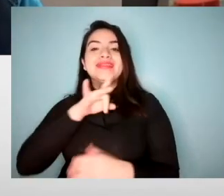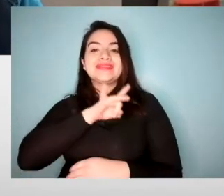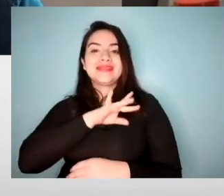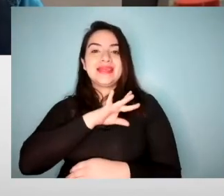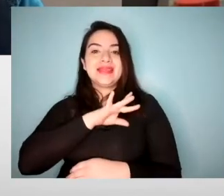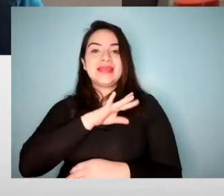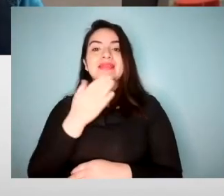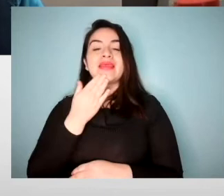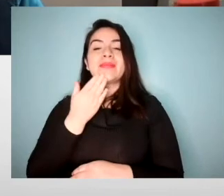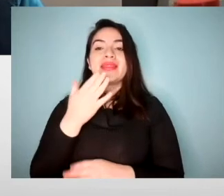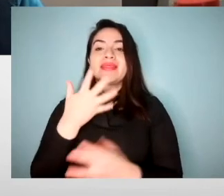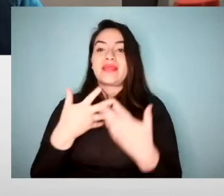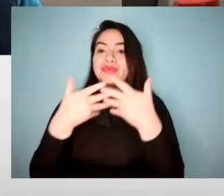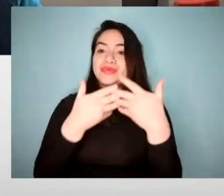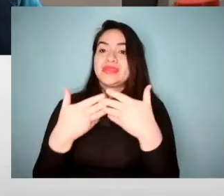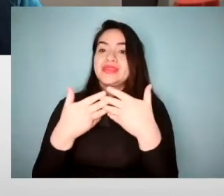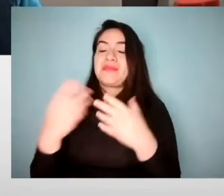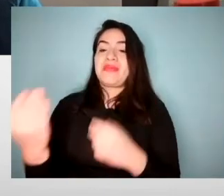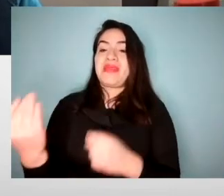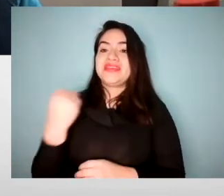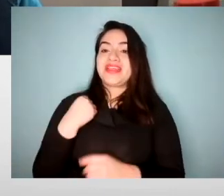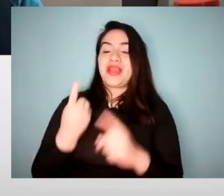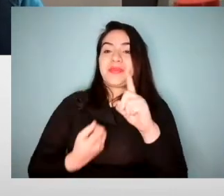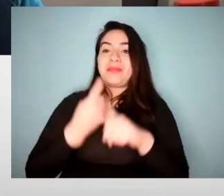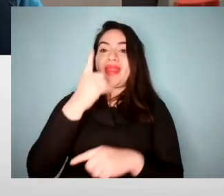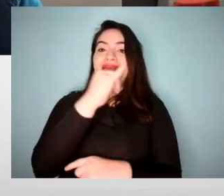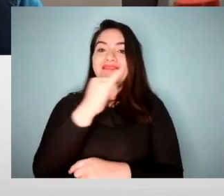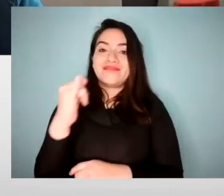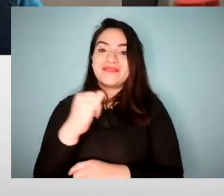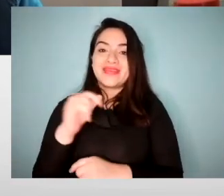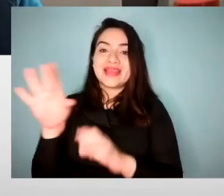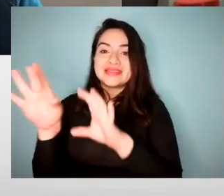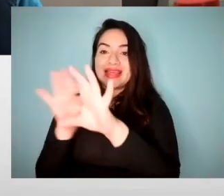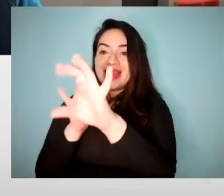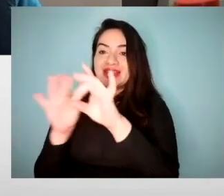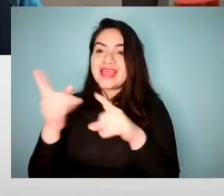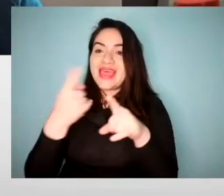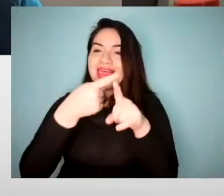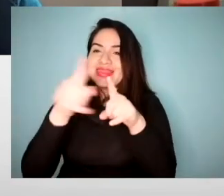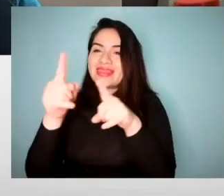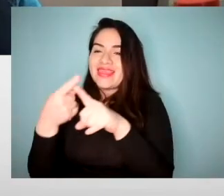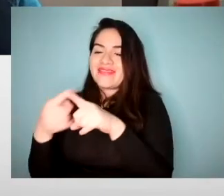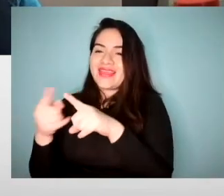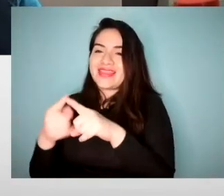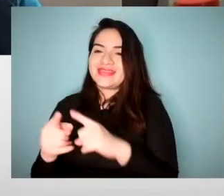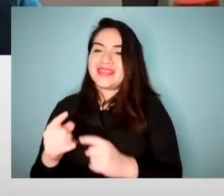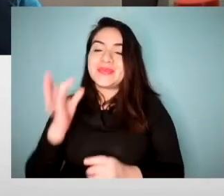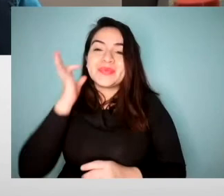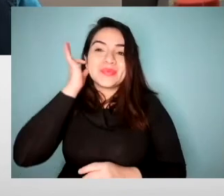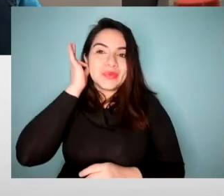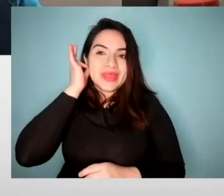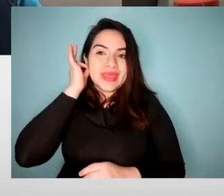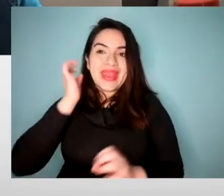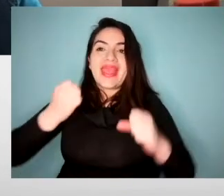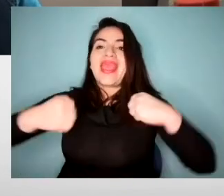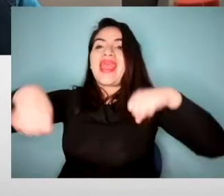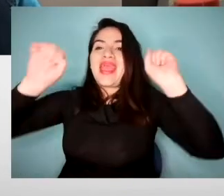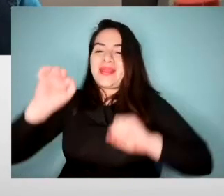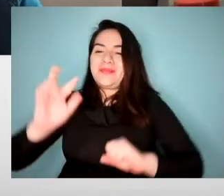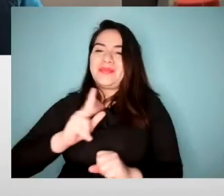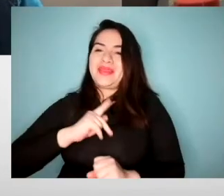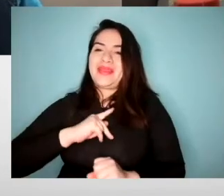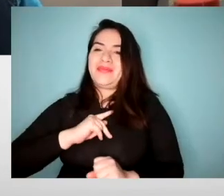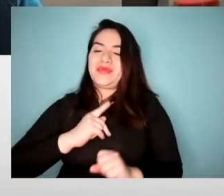en Estados Unidos me avisaron que por primera vez se iba a seleccionar distintas candidatas que habían ganado el premio en sus respectivos